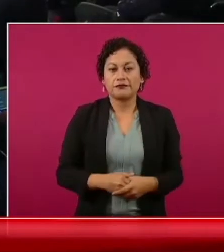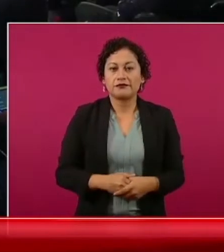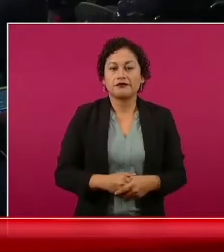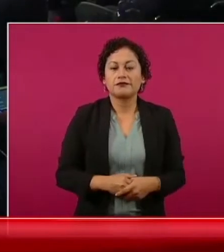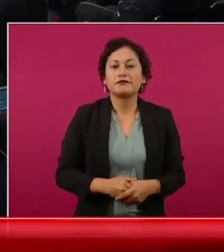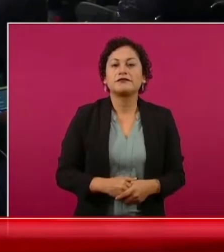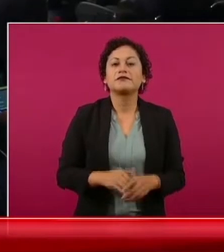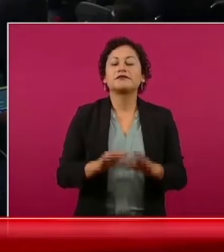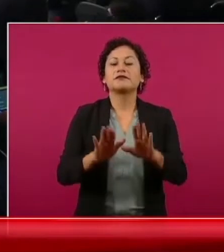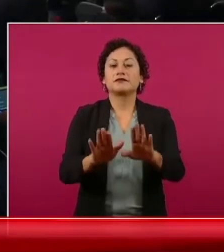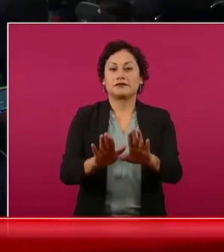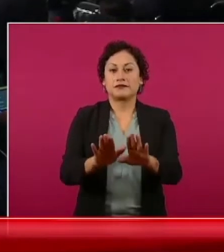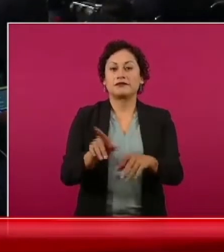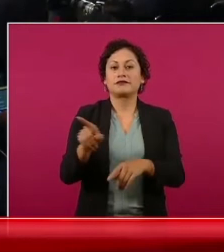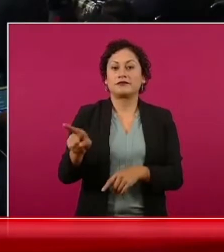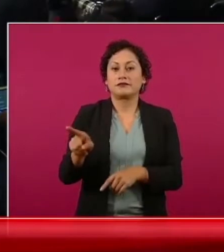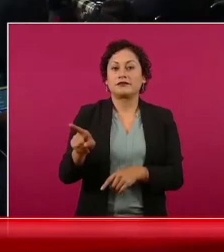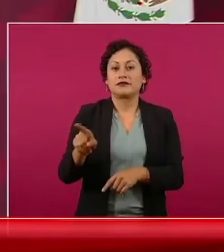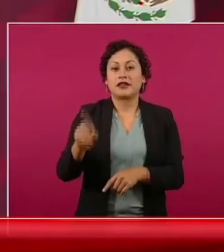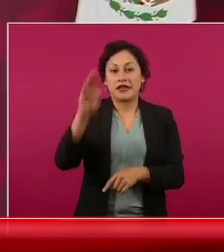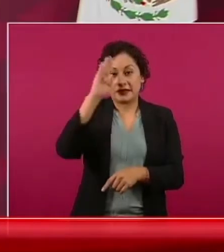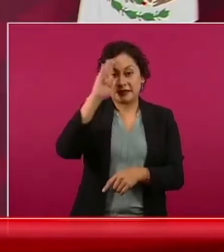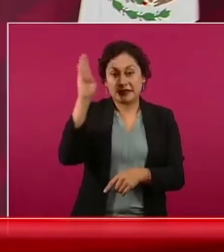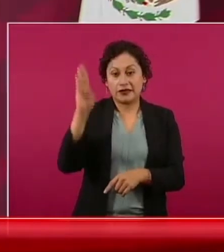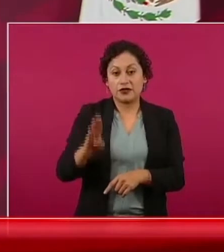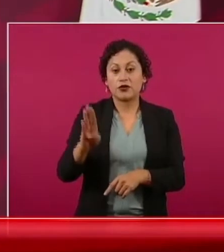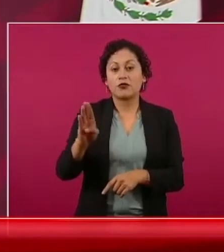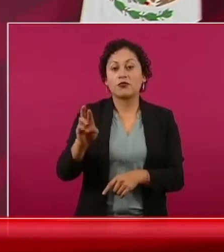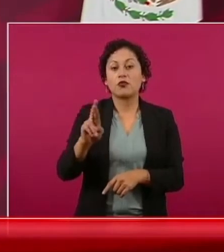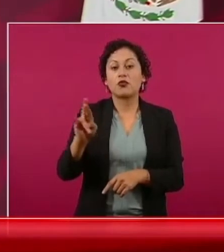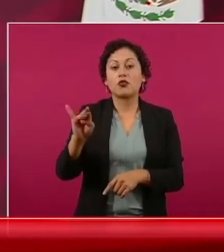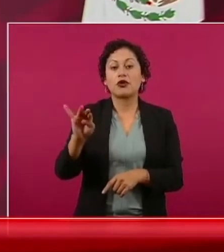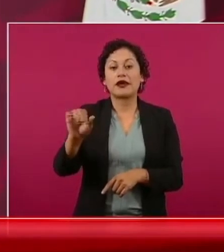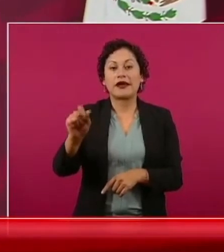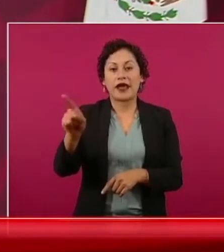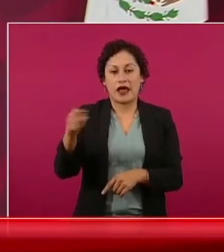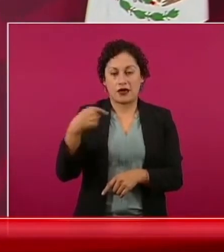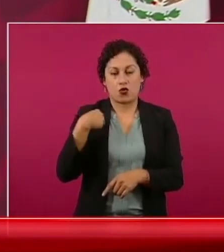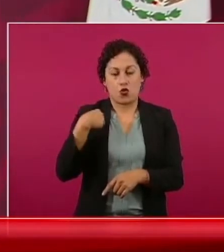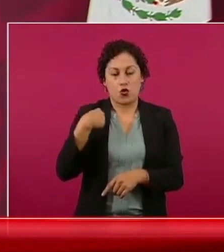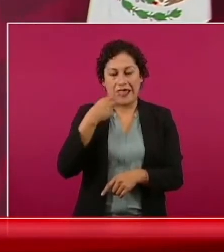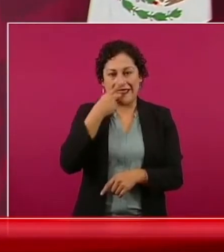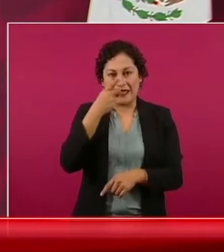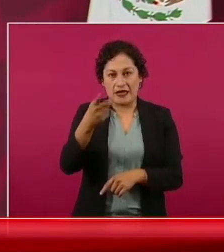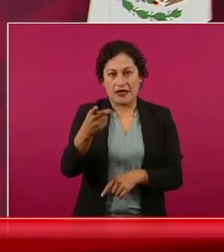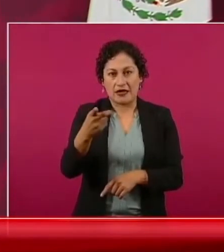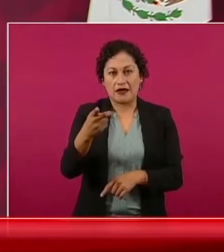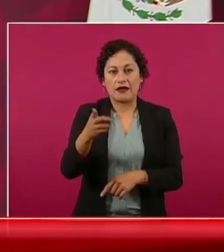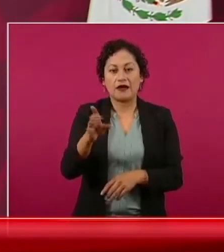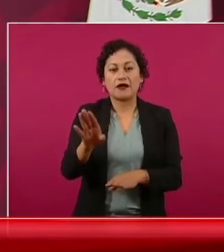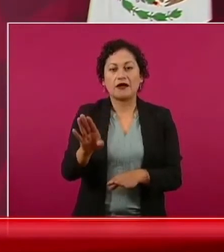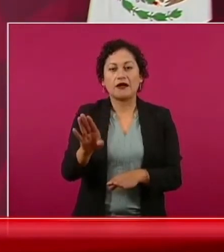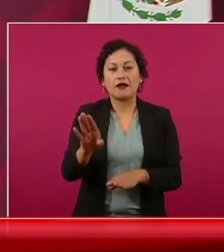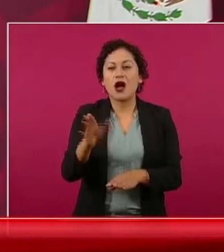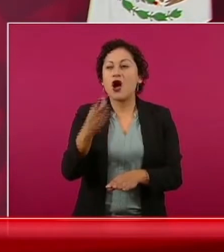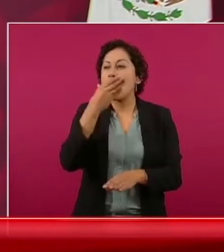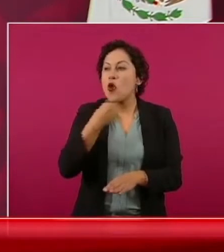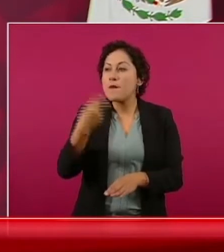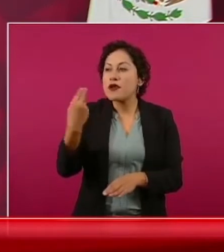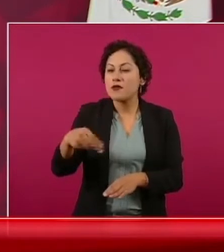me habló el señor burría estoy diciendo se llama Miguel Ángel